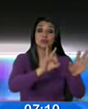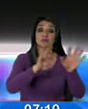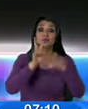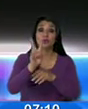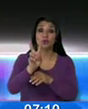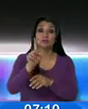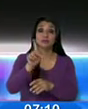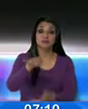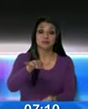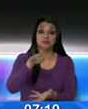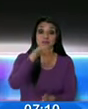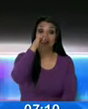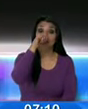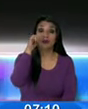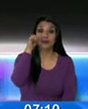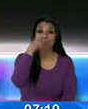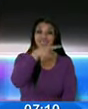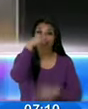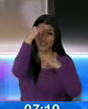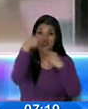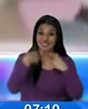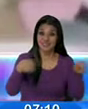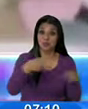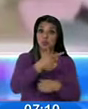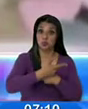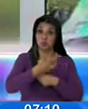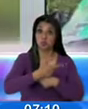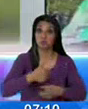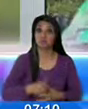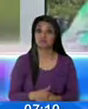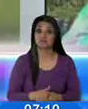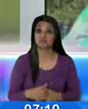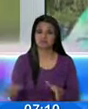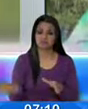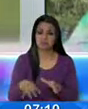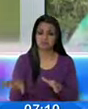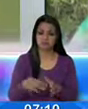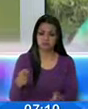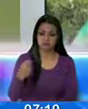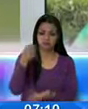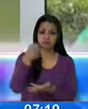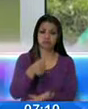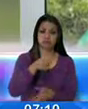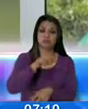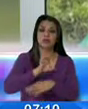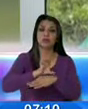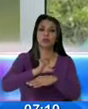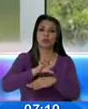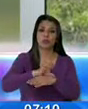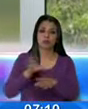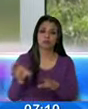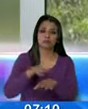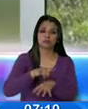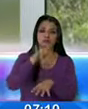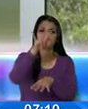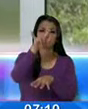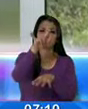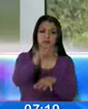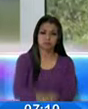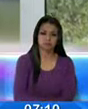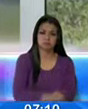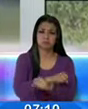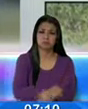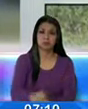kilos de cocaína. La droga en aquella ocasión la llevaban en sacos desde Ecuador. Y para mala suerte de ellos, se accidentaron en